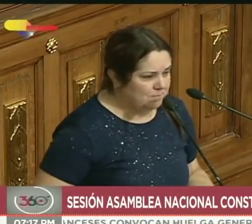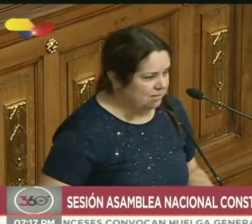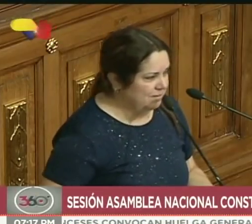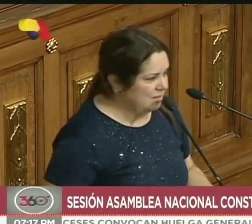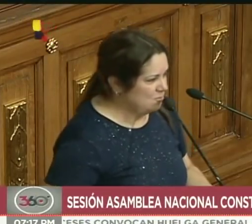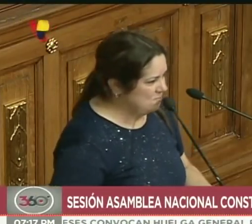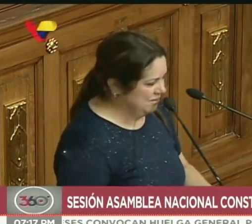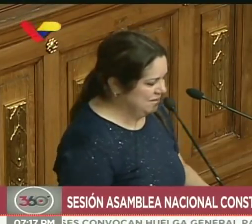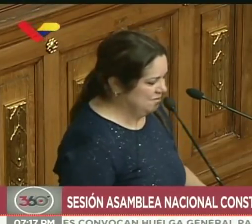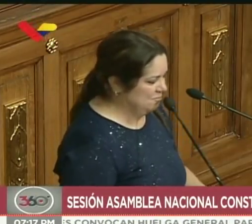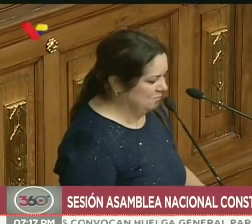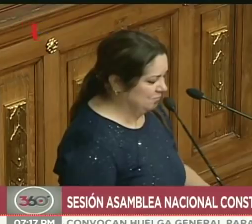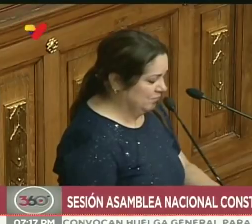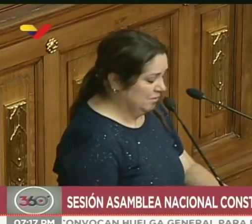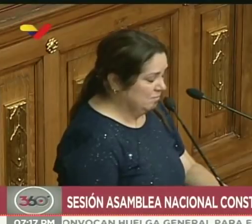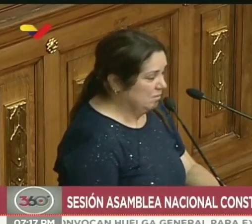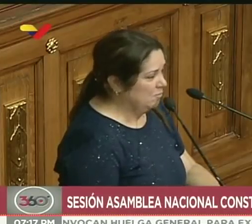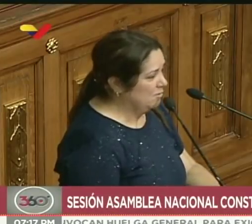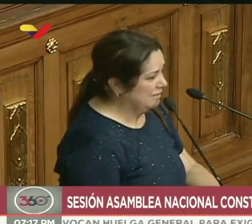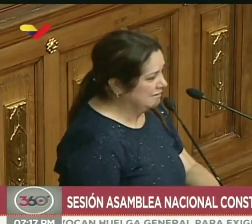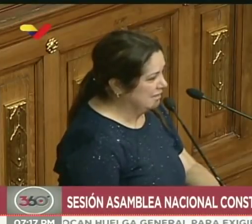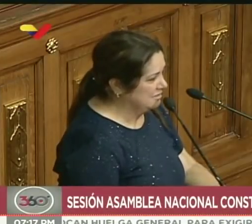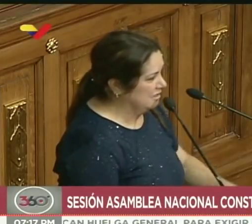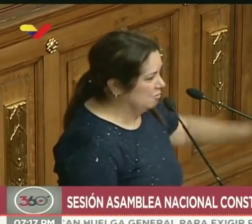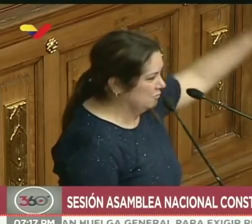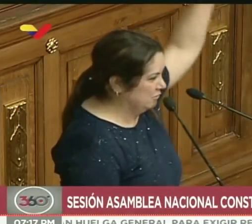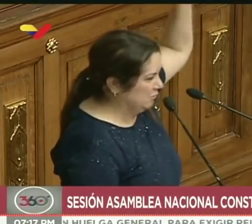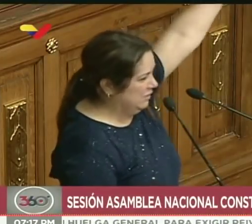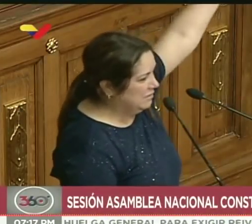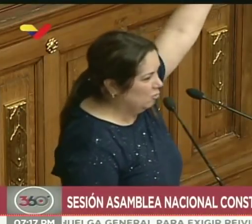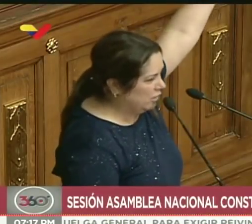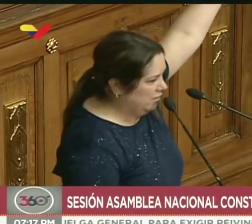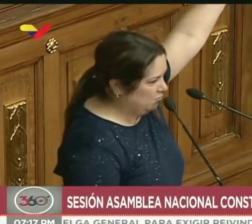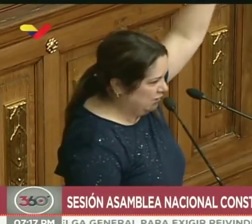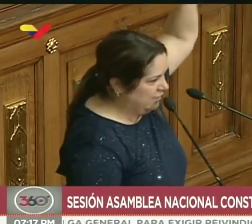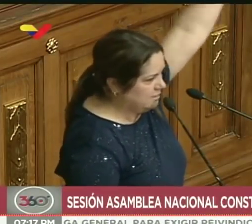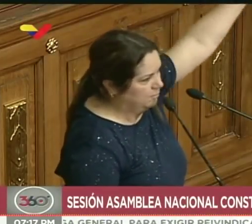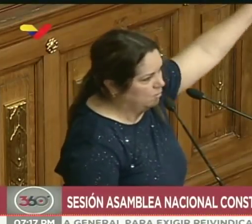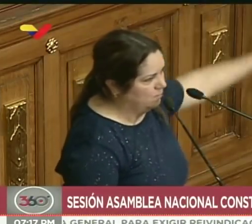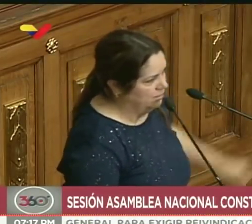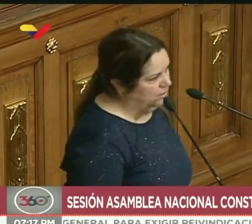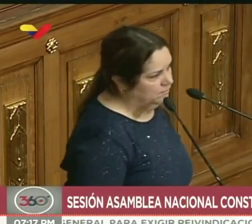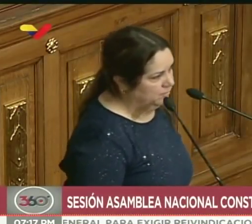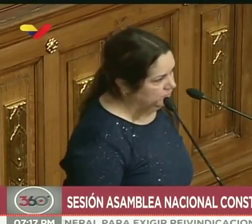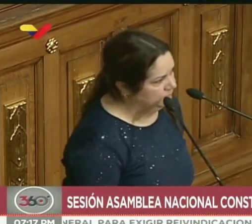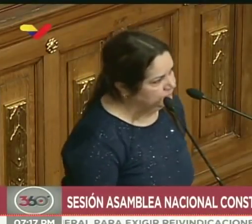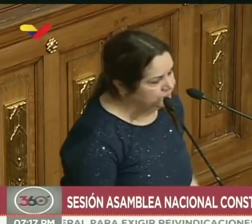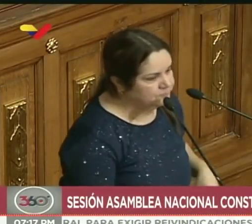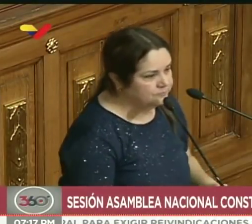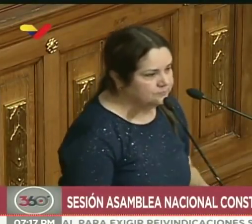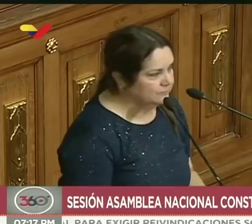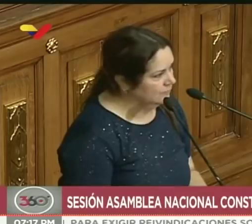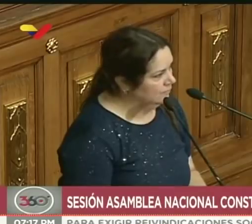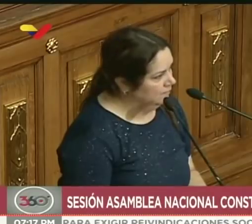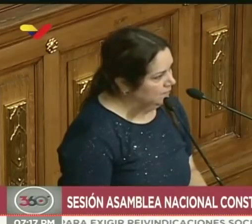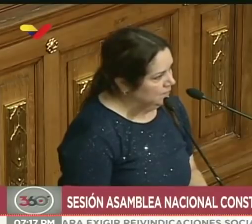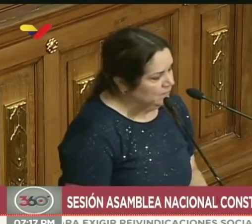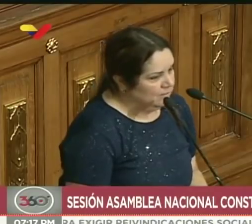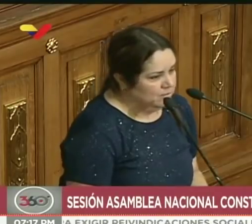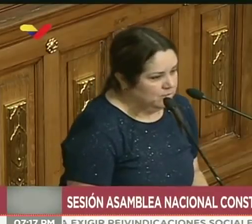me acompañaron mi bloque, el Táchira, los constituyentes, los quiero, gracias por acompañarme.